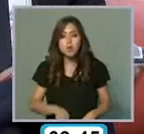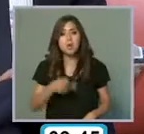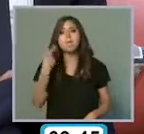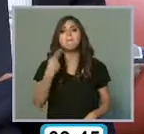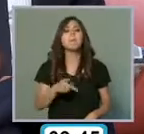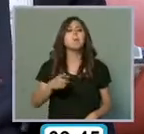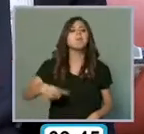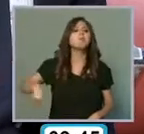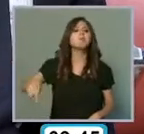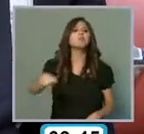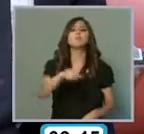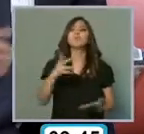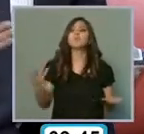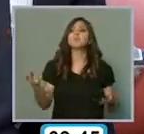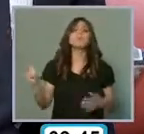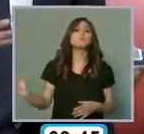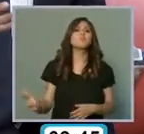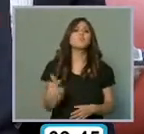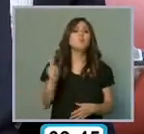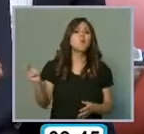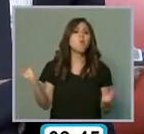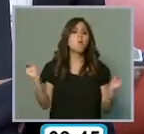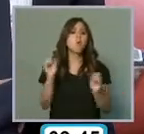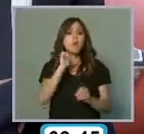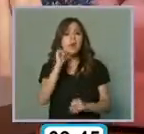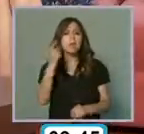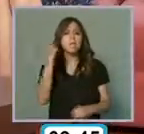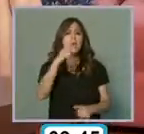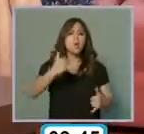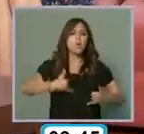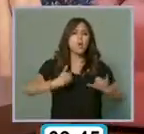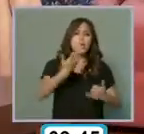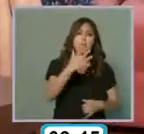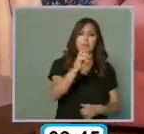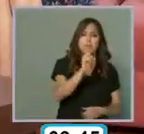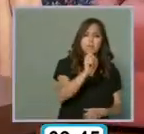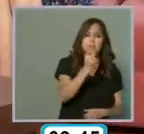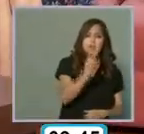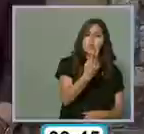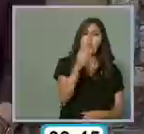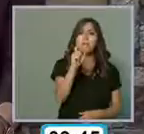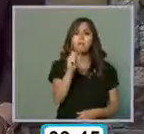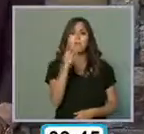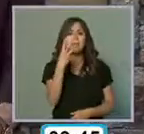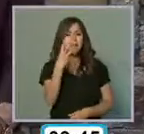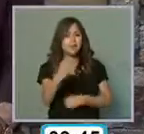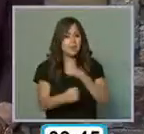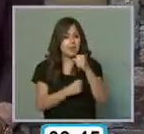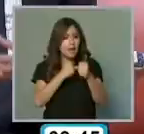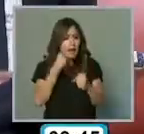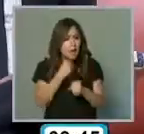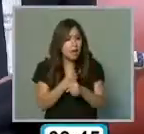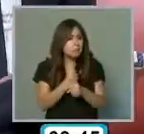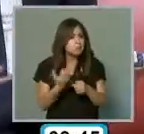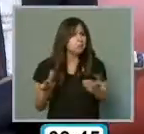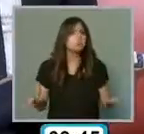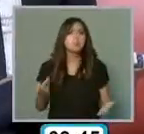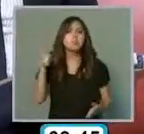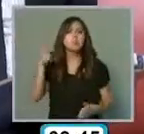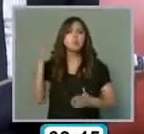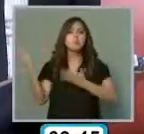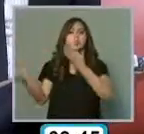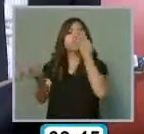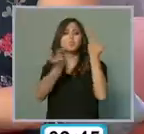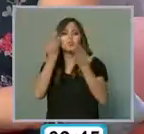hizo nada, pero hubo unos chavos de 22, 23 años, pues que eran muy normales, eran estudiantes